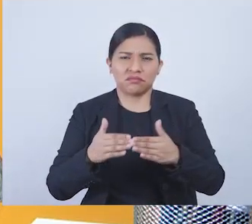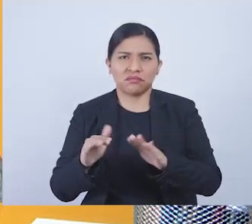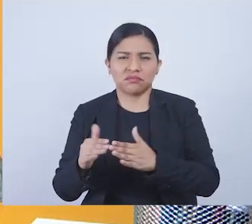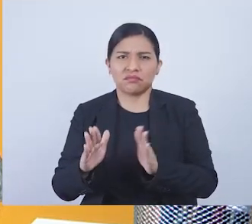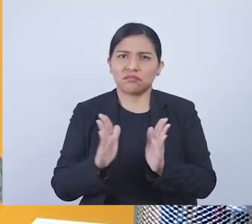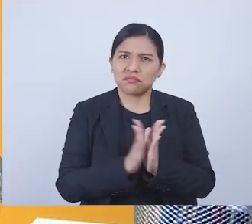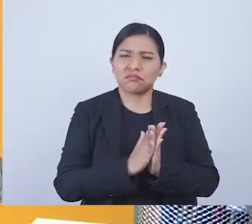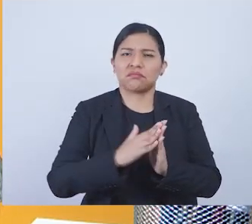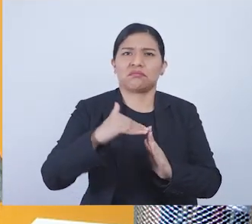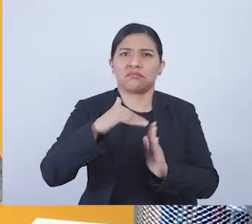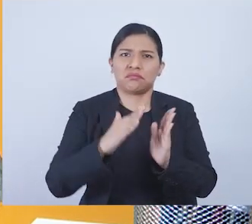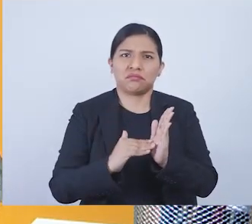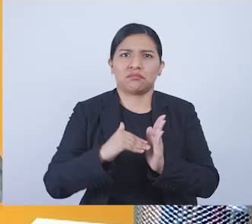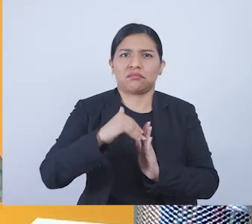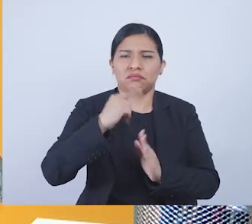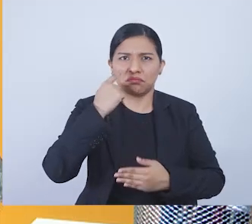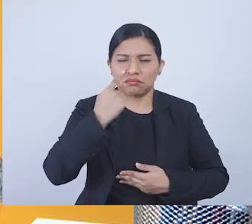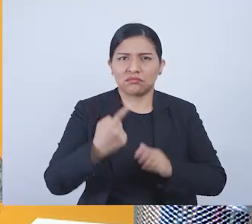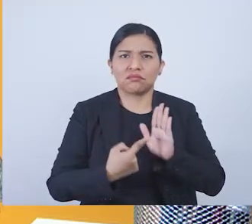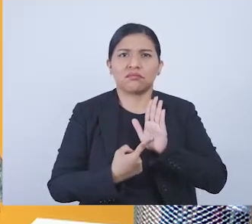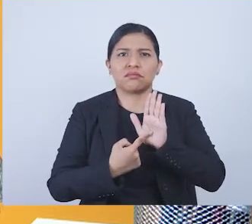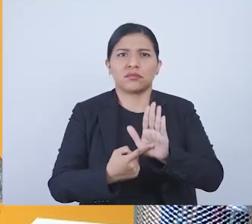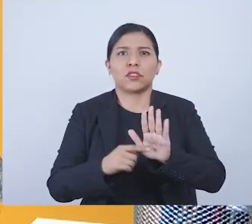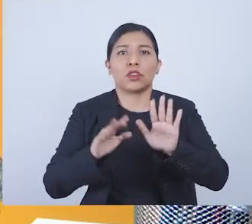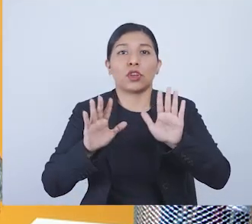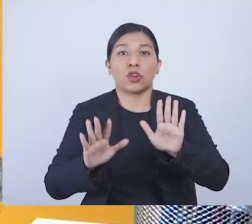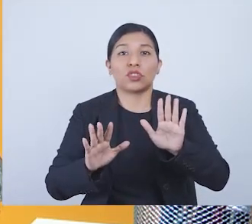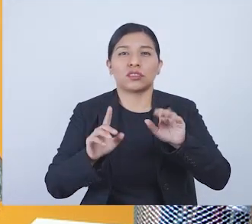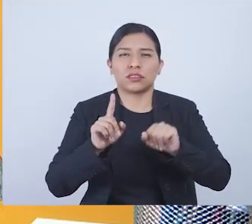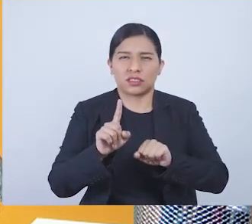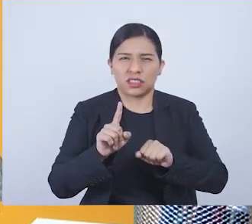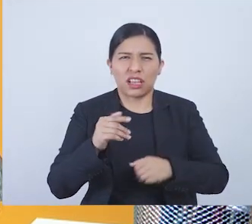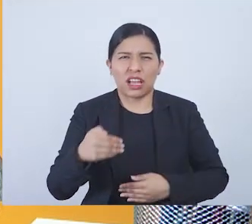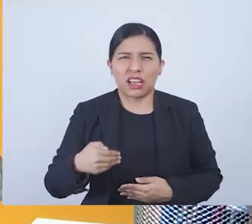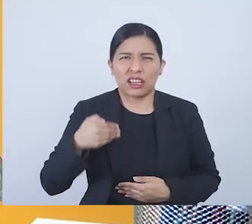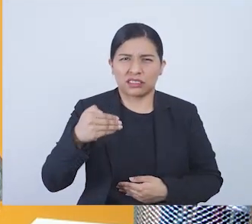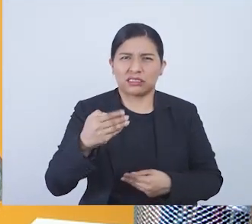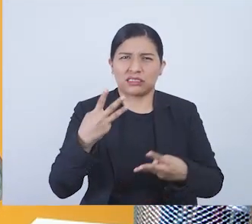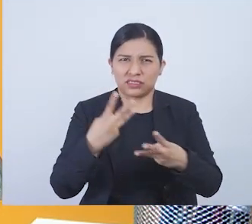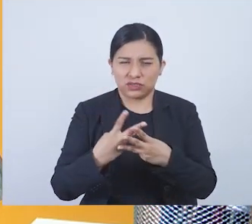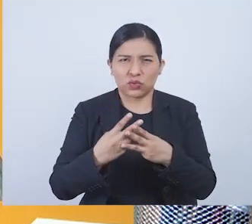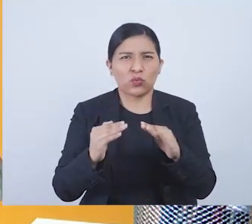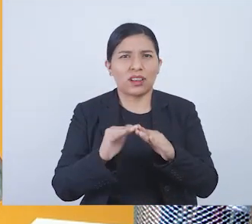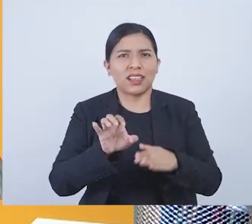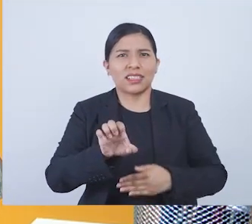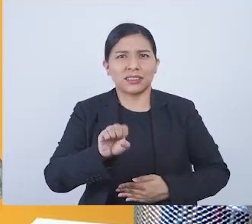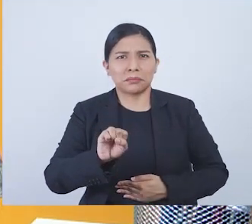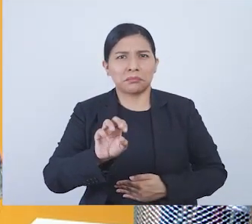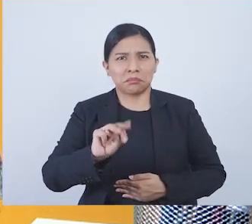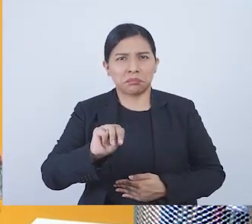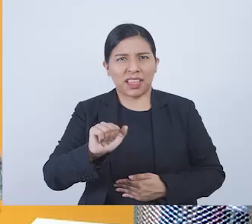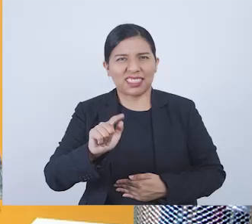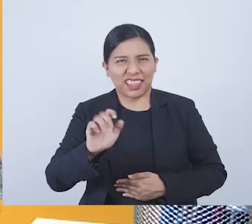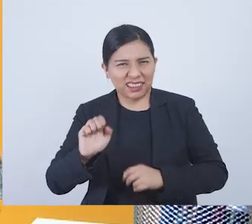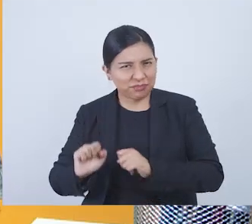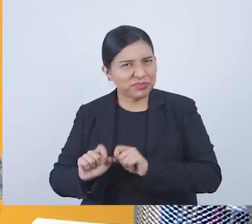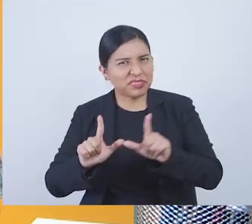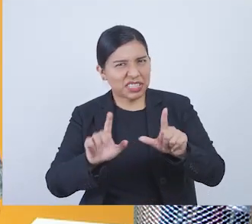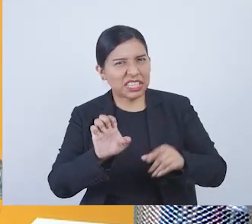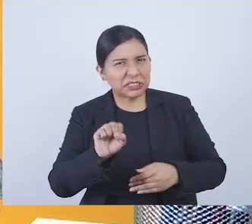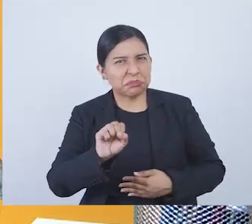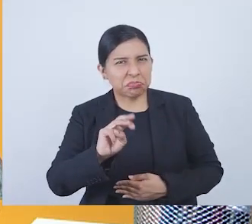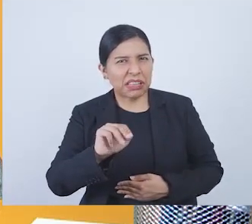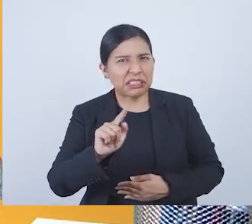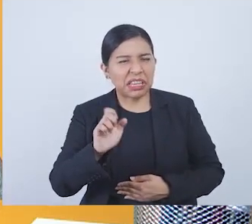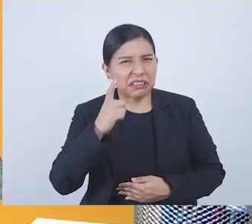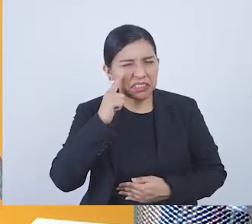construye para 11 años la matemática y tiene también, al igual que educación física, su